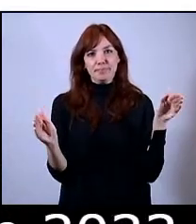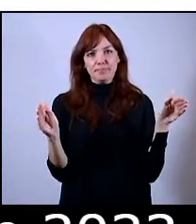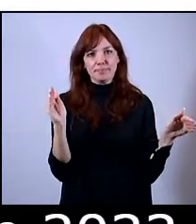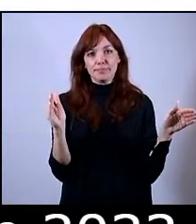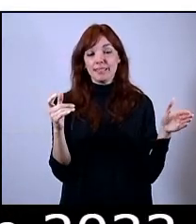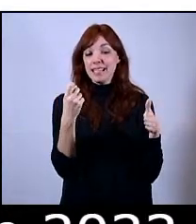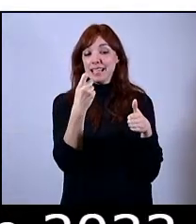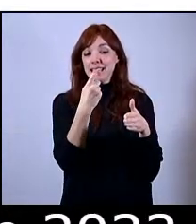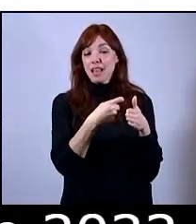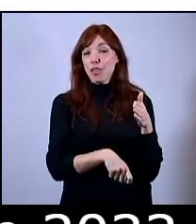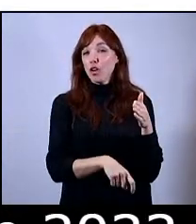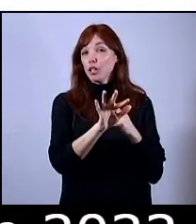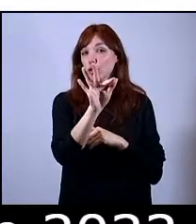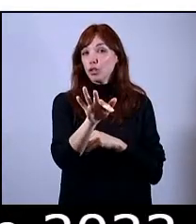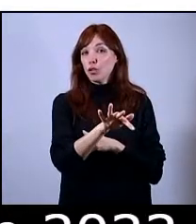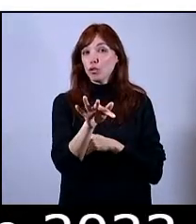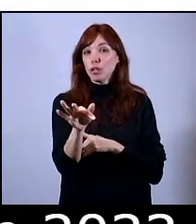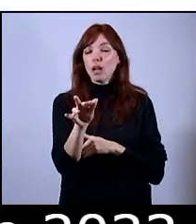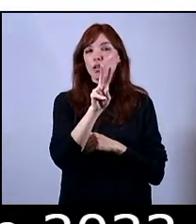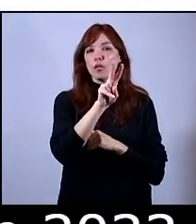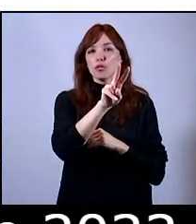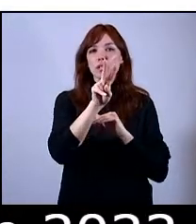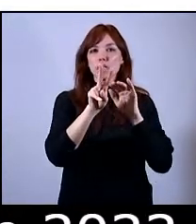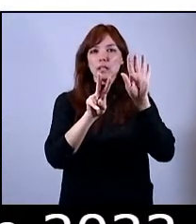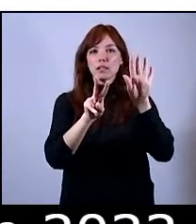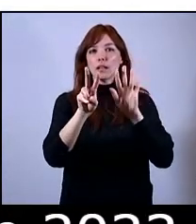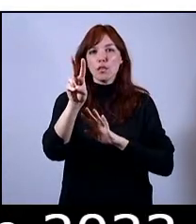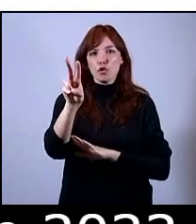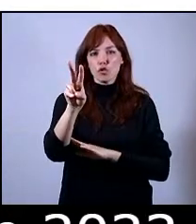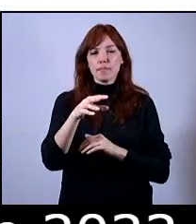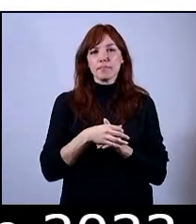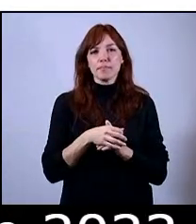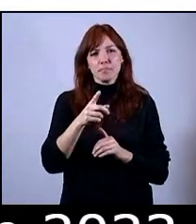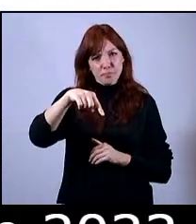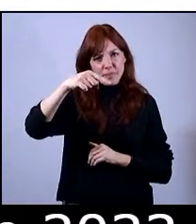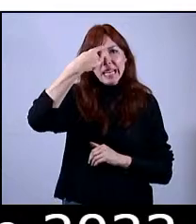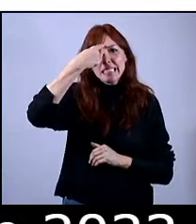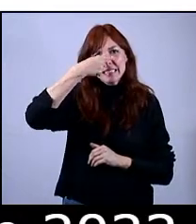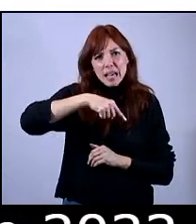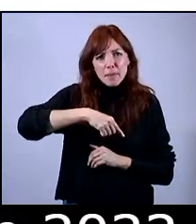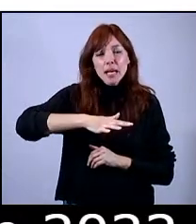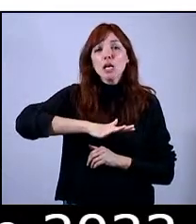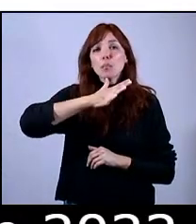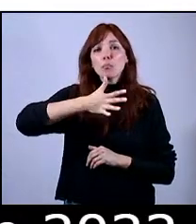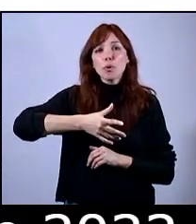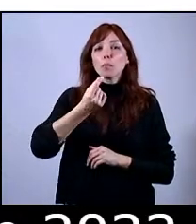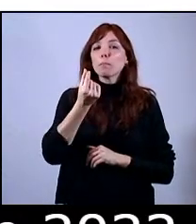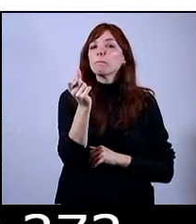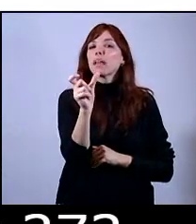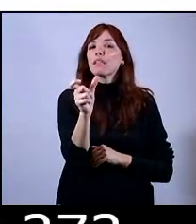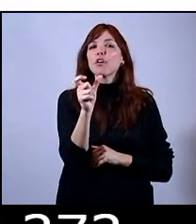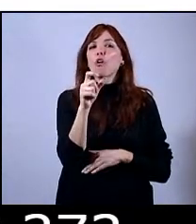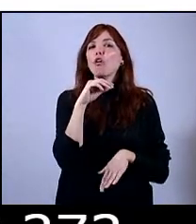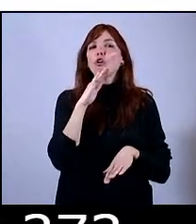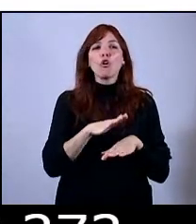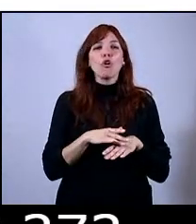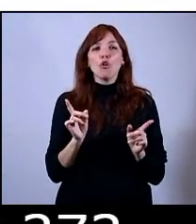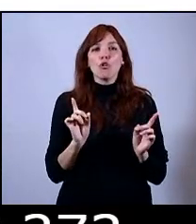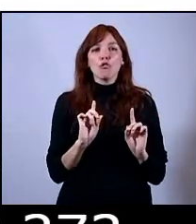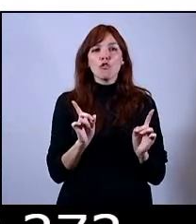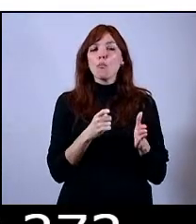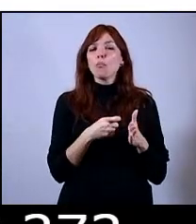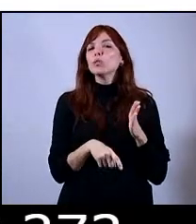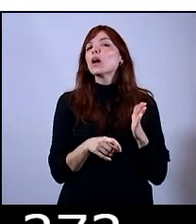Sanciones, 272 sanciones. ¿Saben cuántas por incumplimiento del precio de los costes de